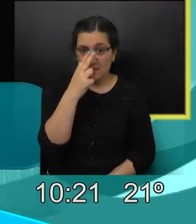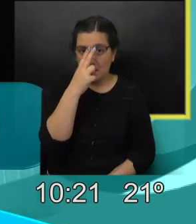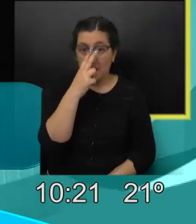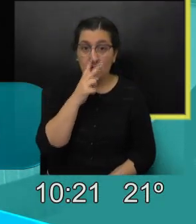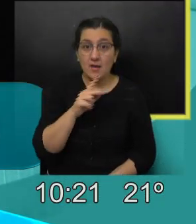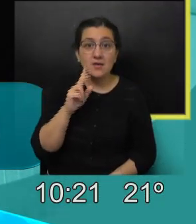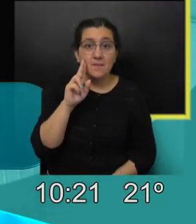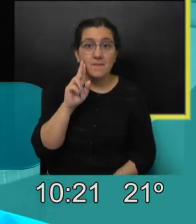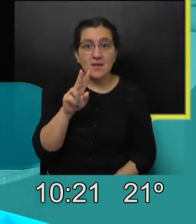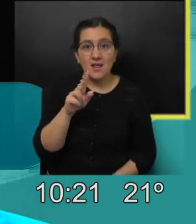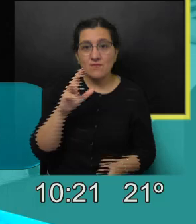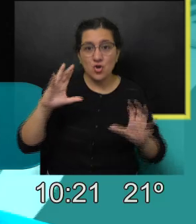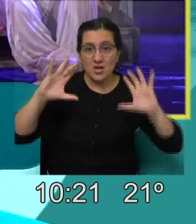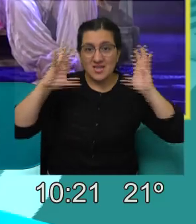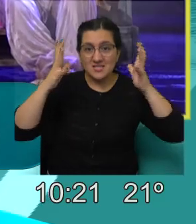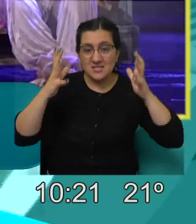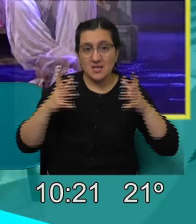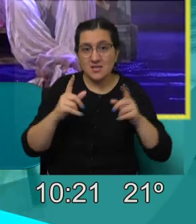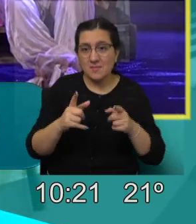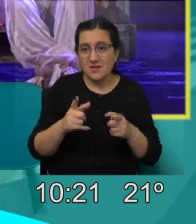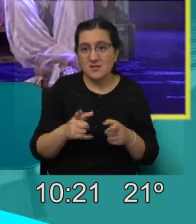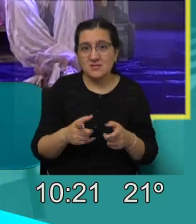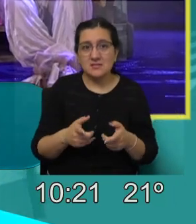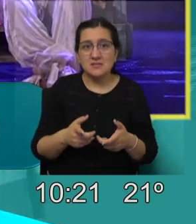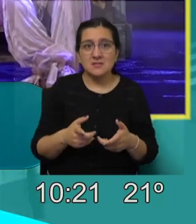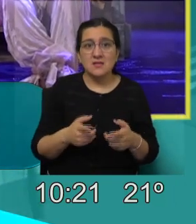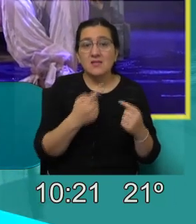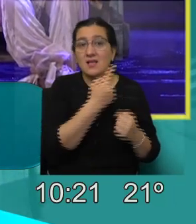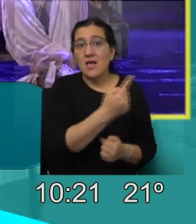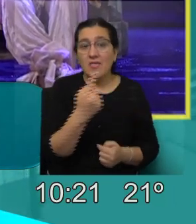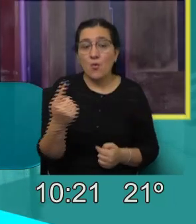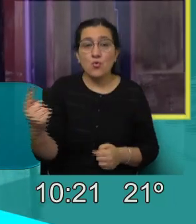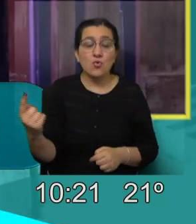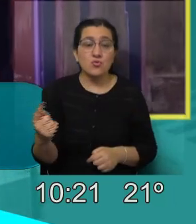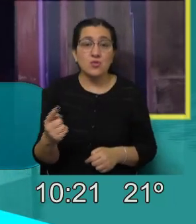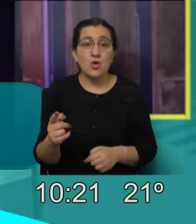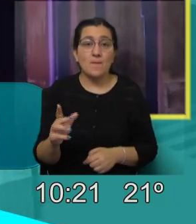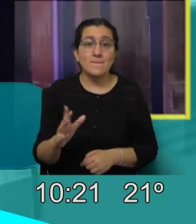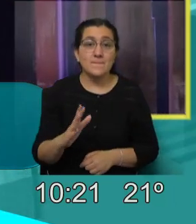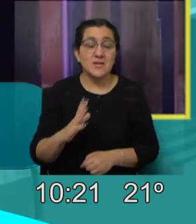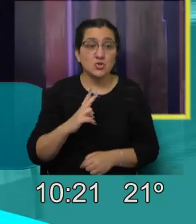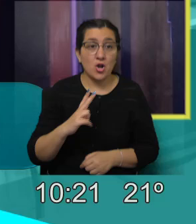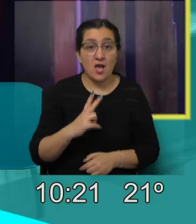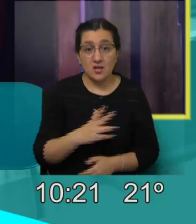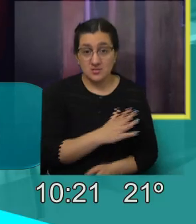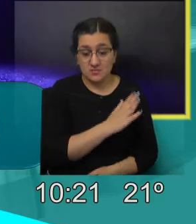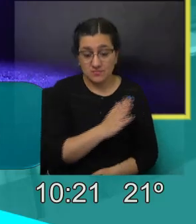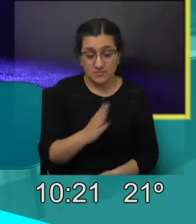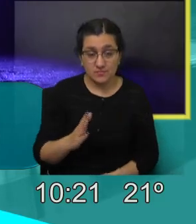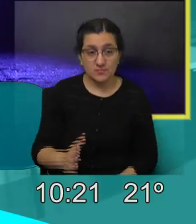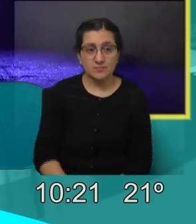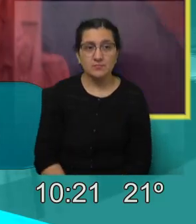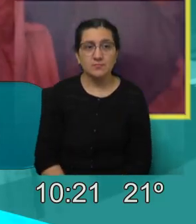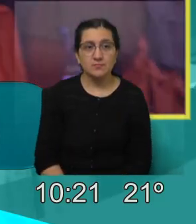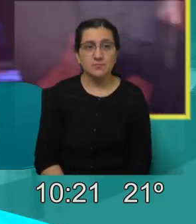la violencia, pero también las fisuras de cada uno de los personajes y cómo los ha desgastado a partir de todo el transcurso de la